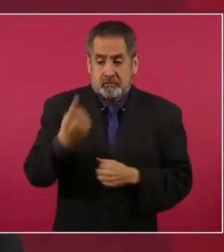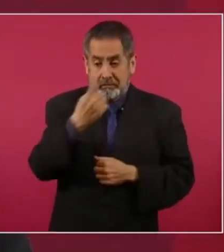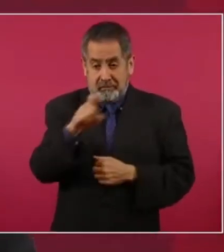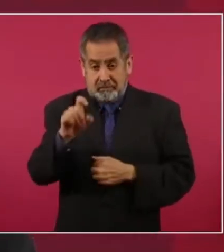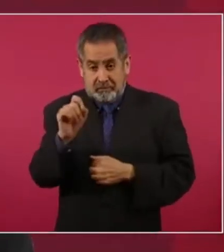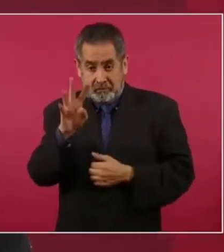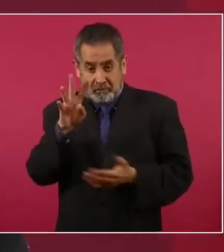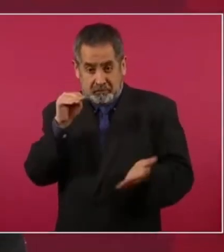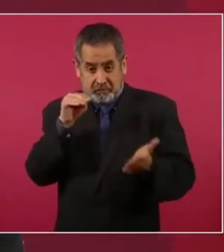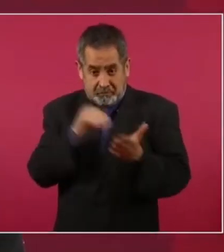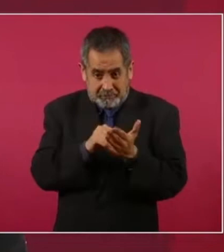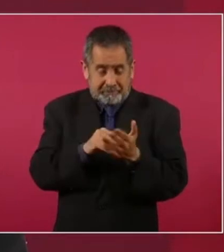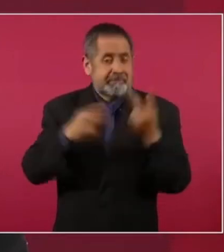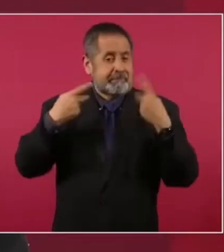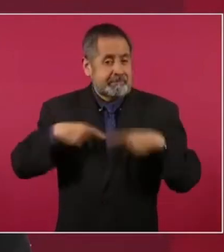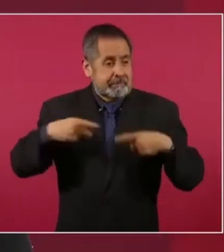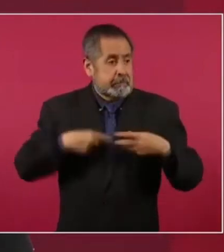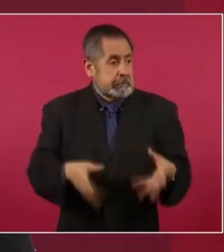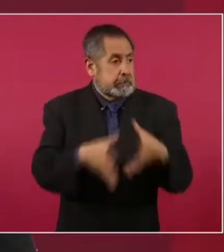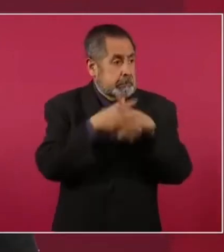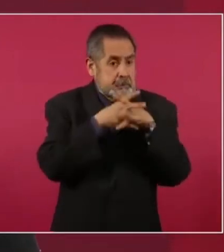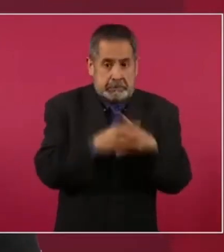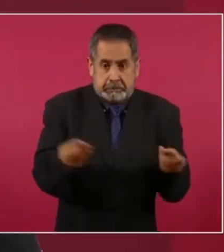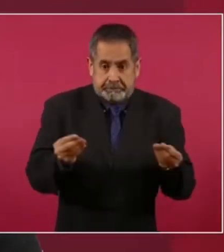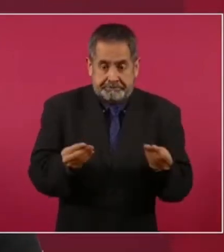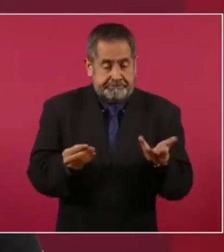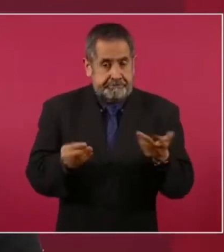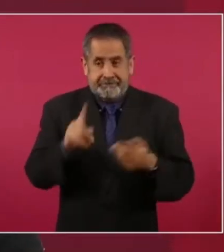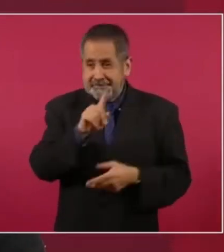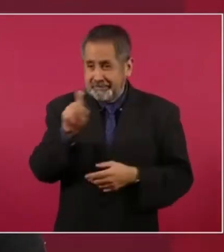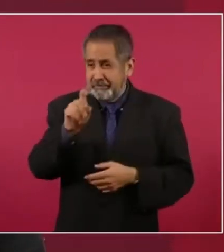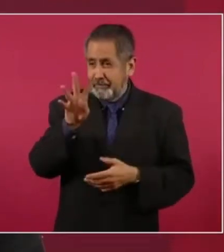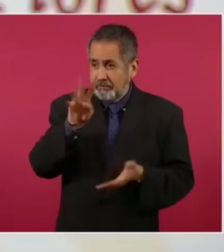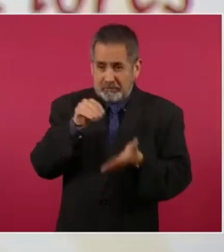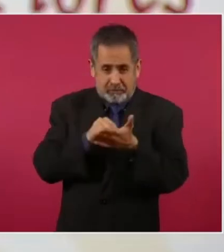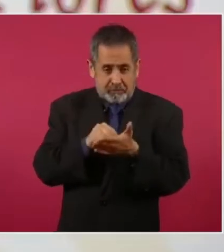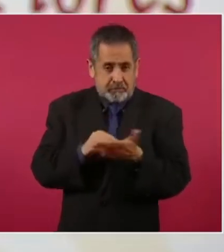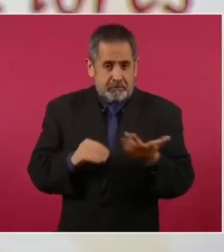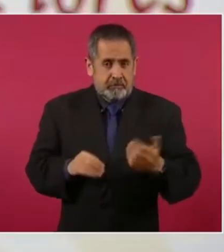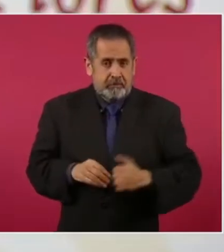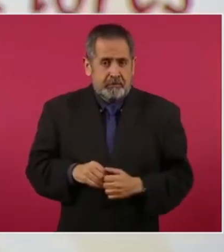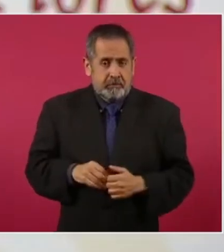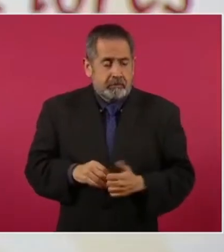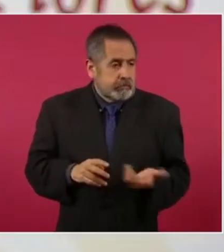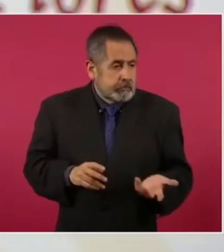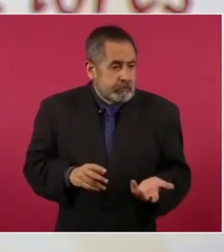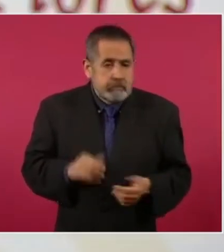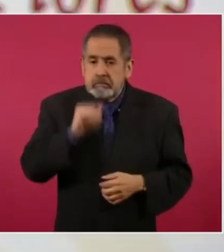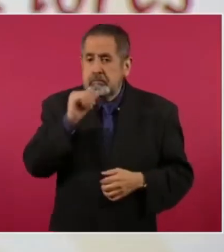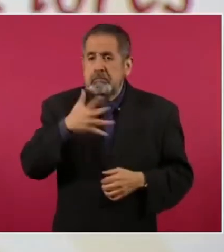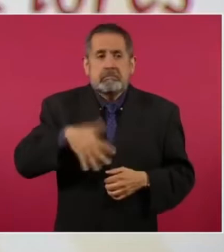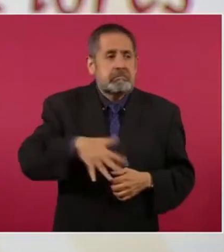104,000 personas desaparecidas. Ni siquiera se hacía nada para